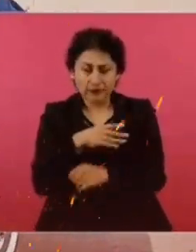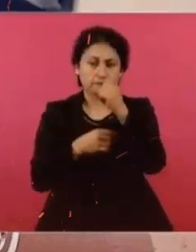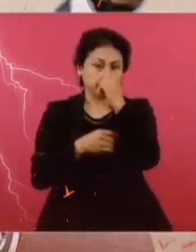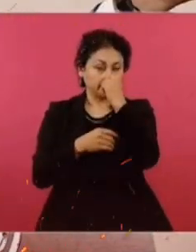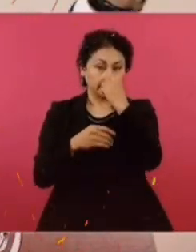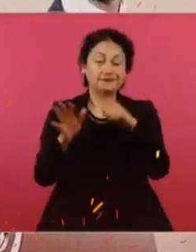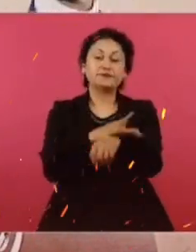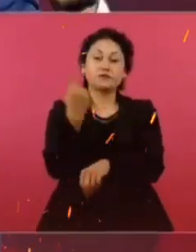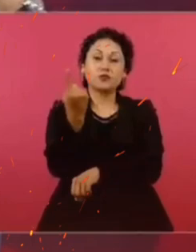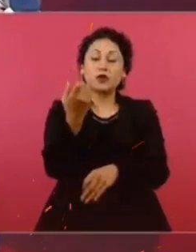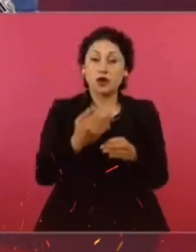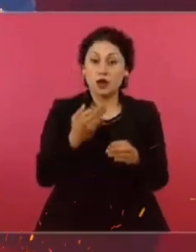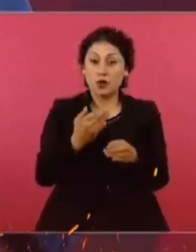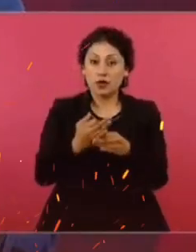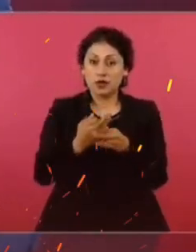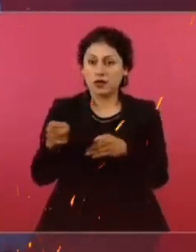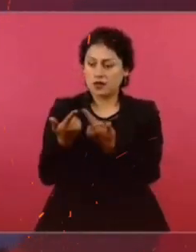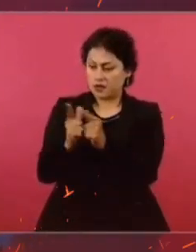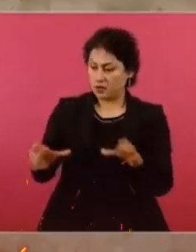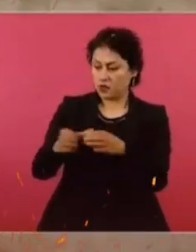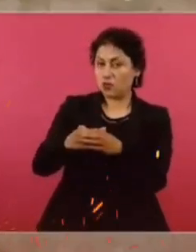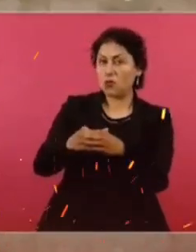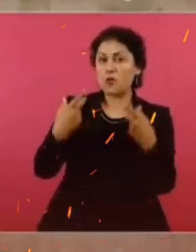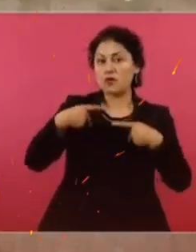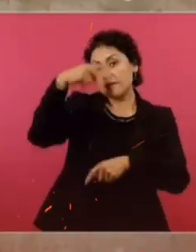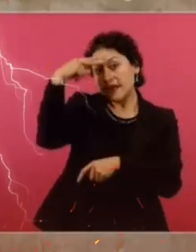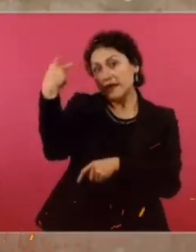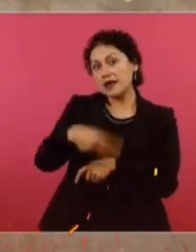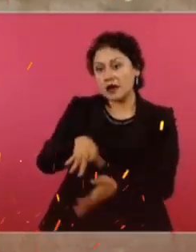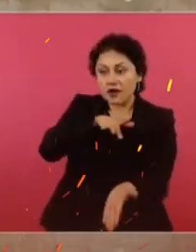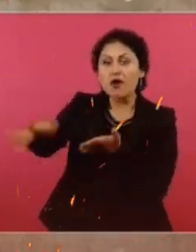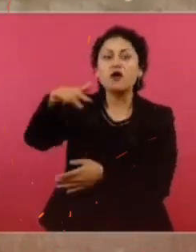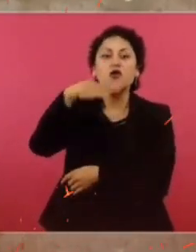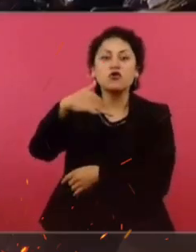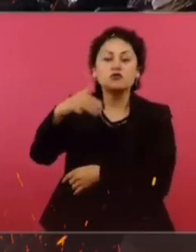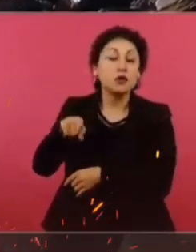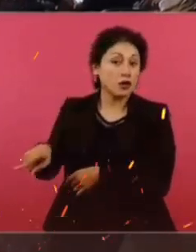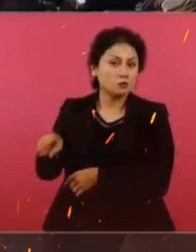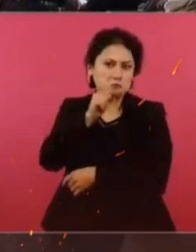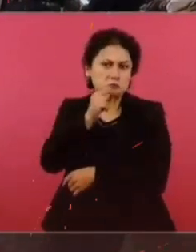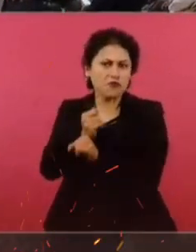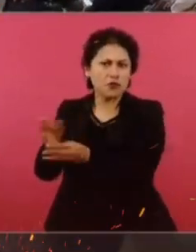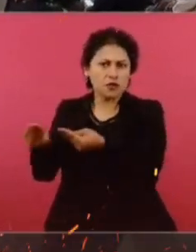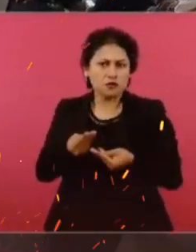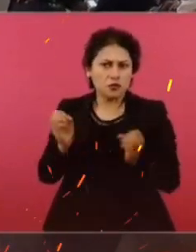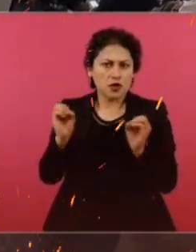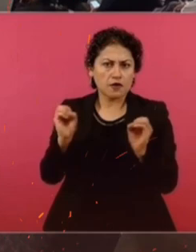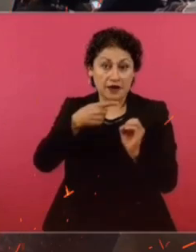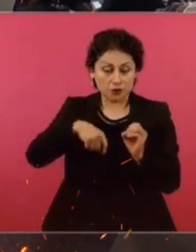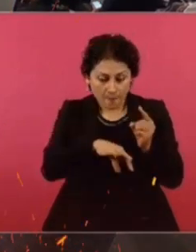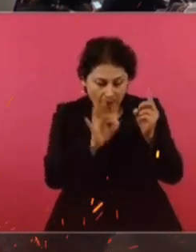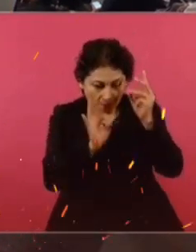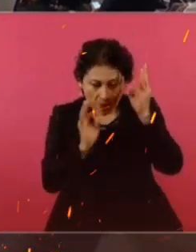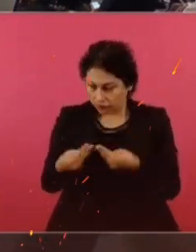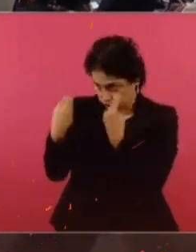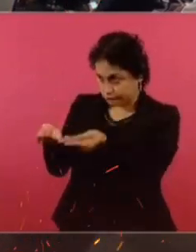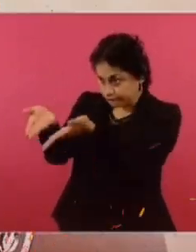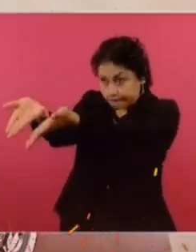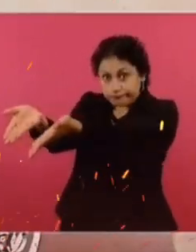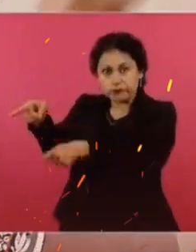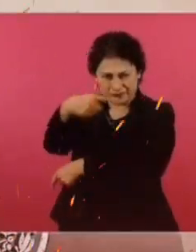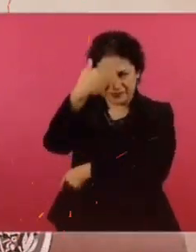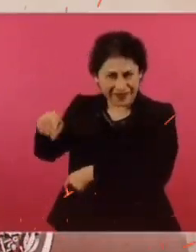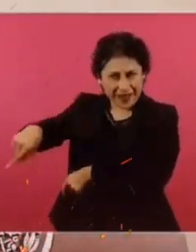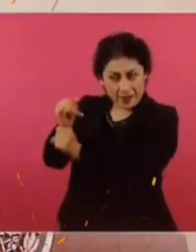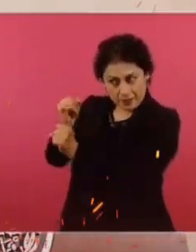han dado respuesta a los de mexicanos a favor de la corrupción. Le mandamos esta información, estos datos a Claudio X. González. Ya ve que ellos investigan